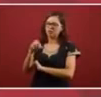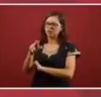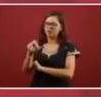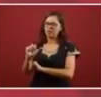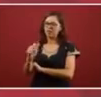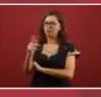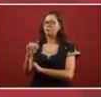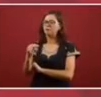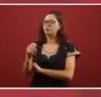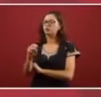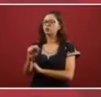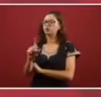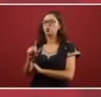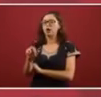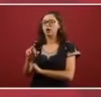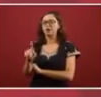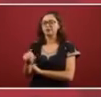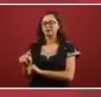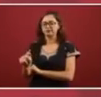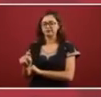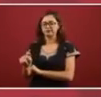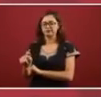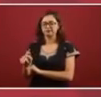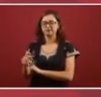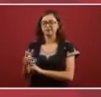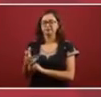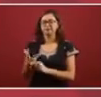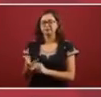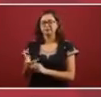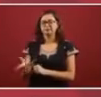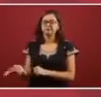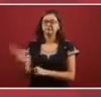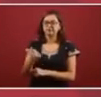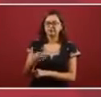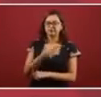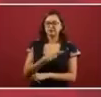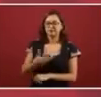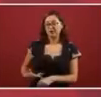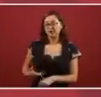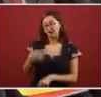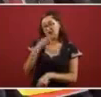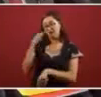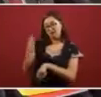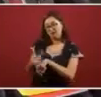Pino Suárez. Y acerca del presidente Madero, le dice a su esposa